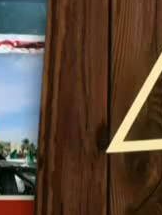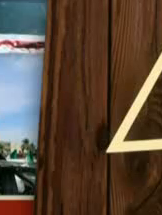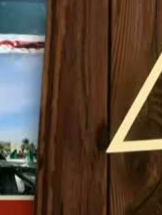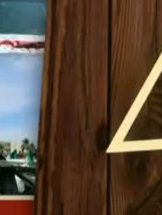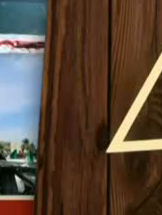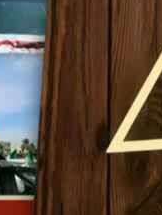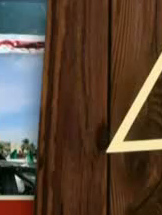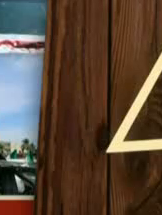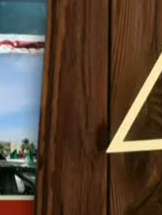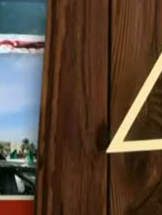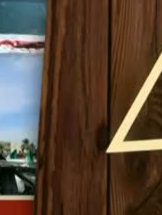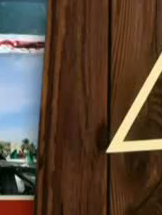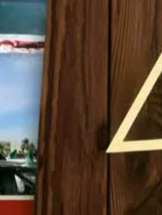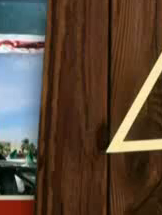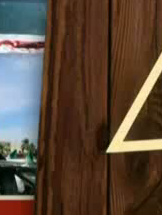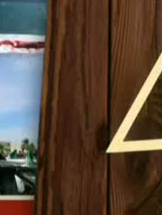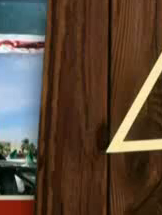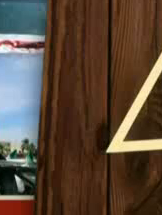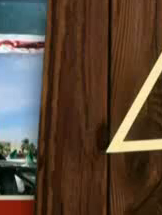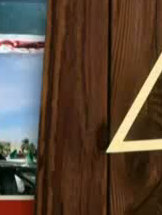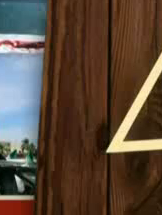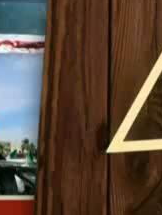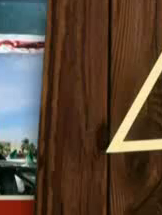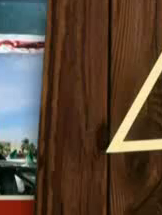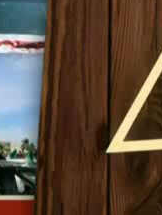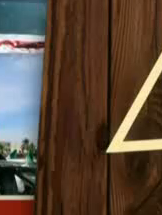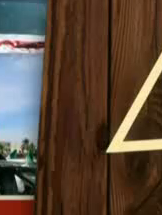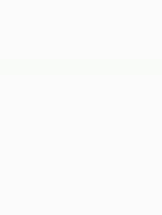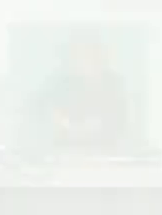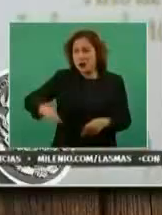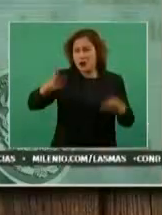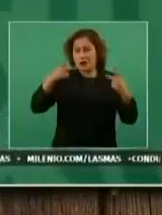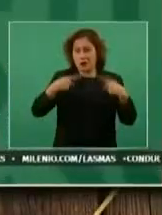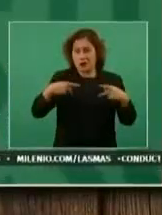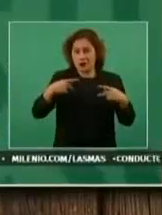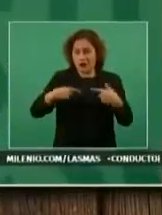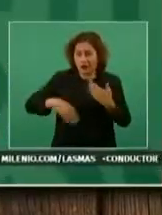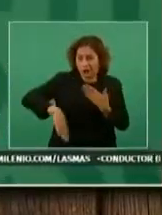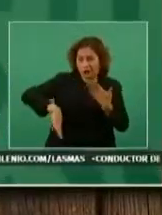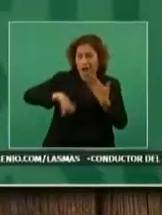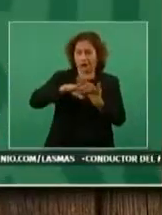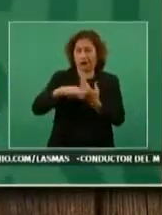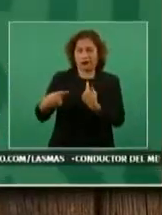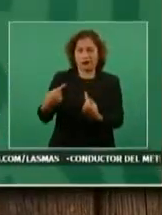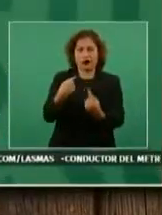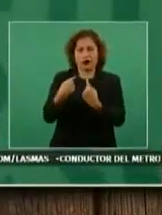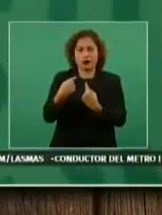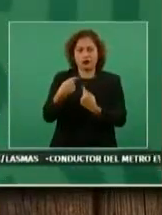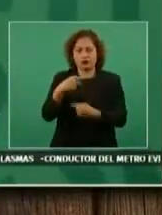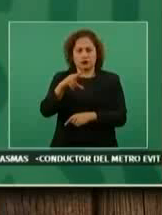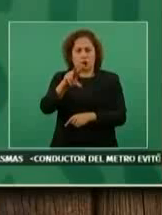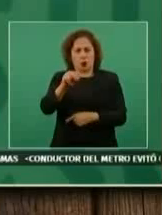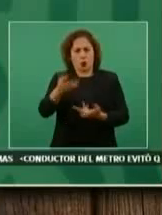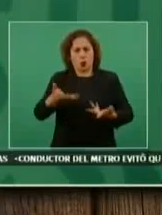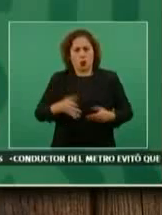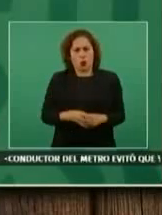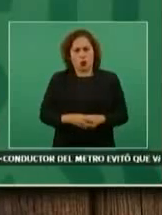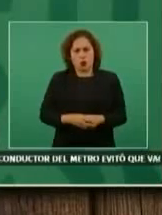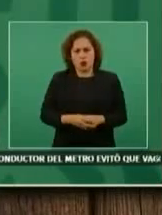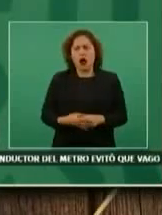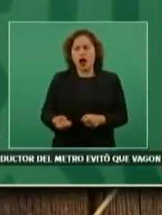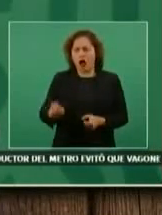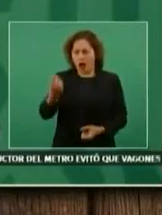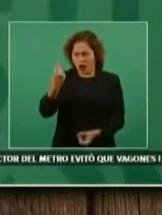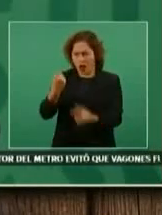pero... X, luego qué más. Eso no sucedió. Además, a pesar de la veda, el presidente mencionó que su gobierno ha creado más empleos en la península de Yucatán gracias a